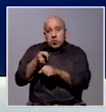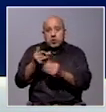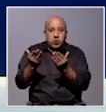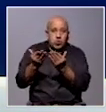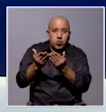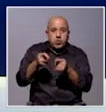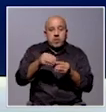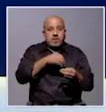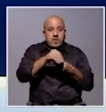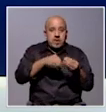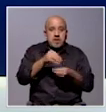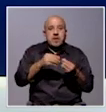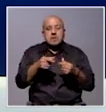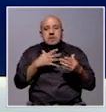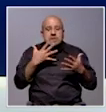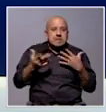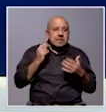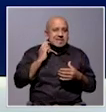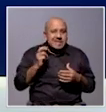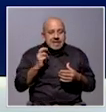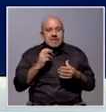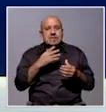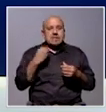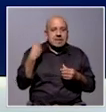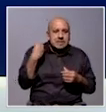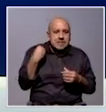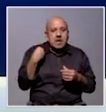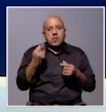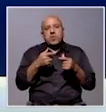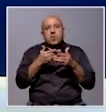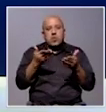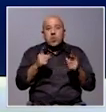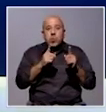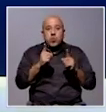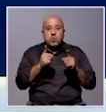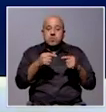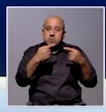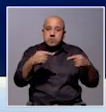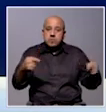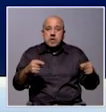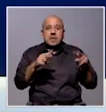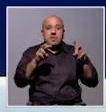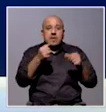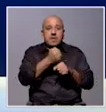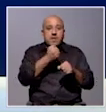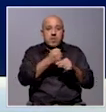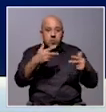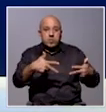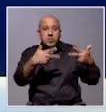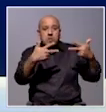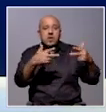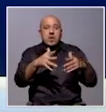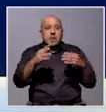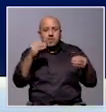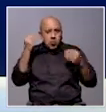estudio y además familiar ansiedad estrés fatiga sobre exigencias son algunas de las consecuencias que puede provocar el teletrabajo sumadas a la